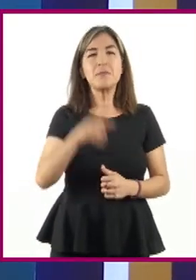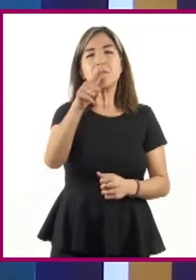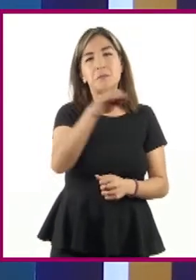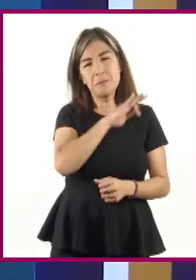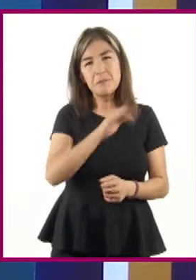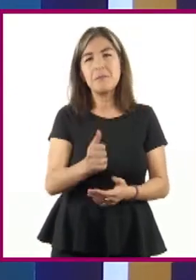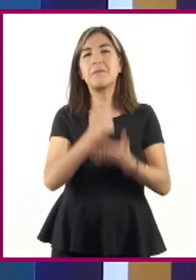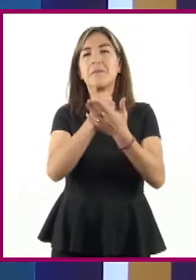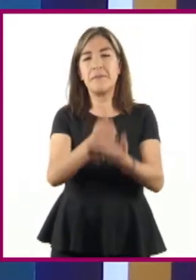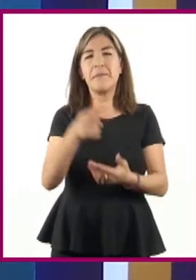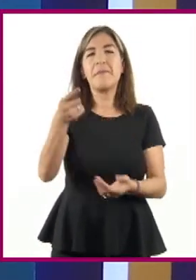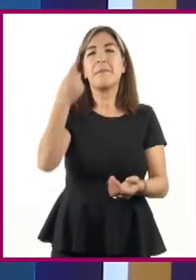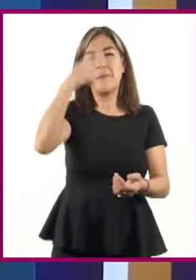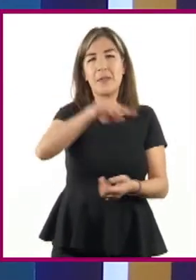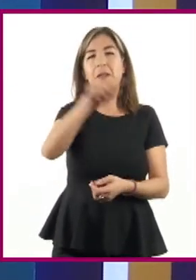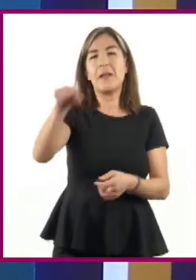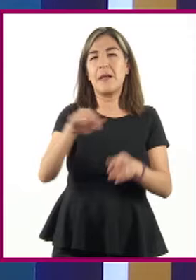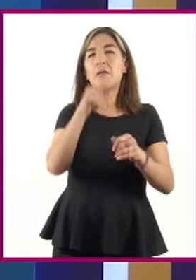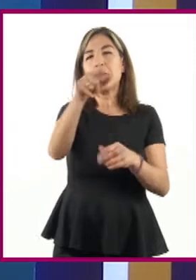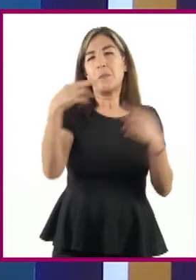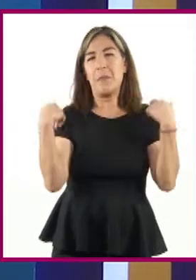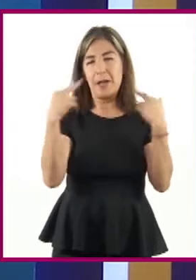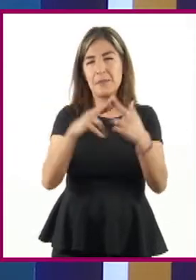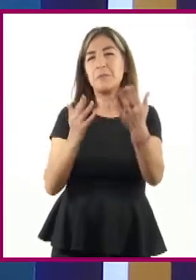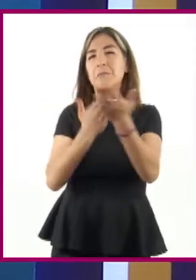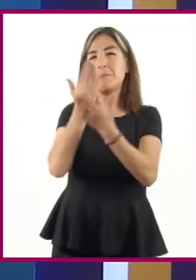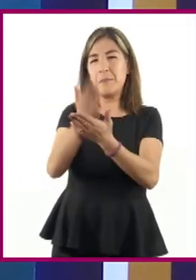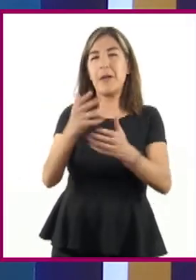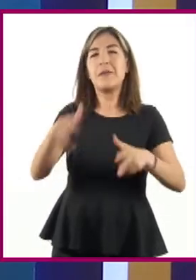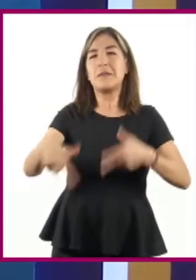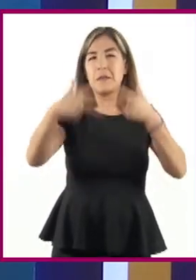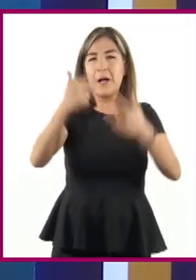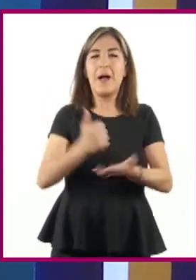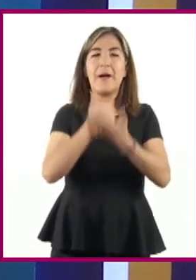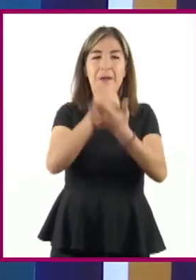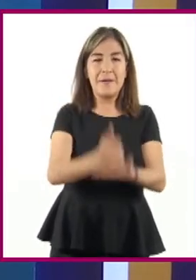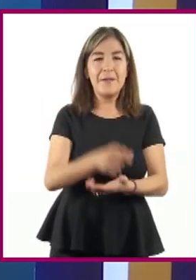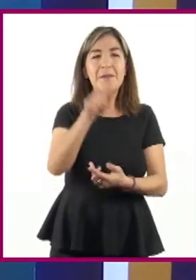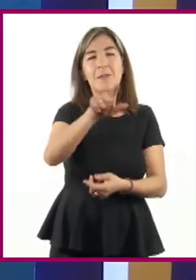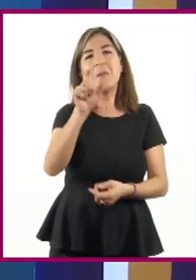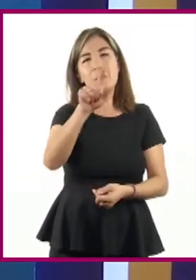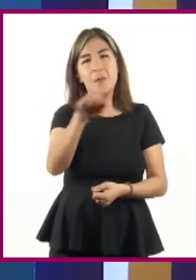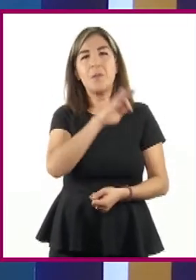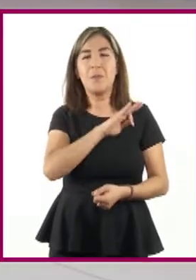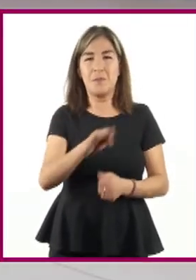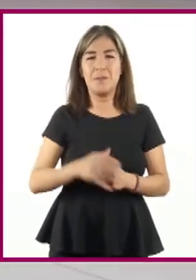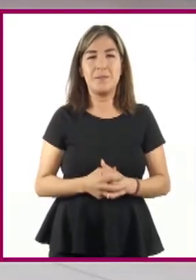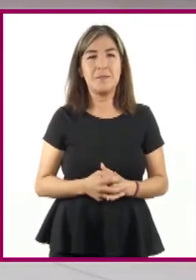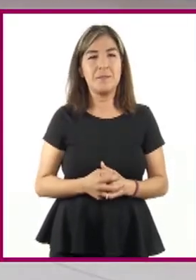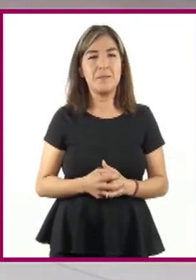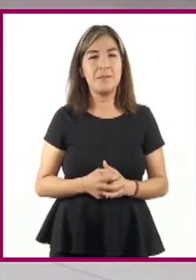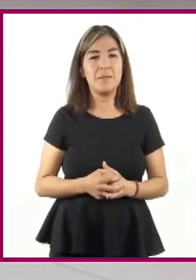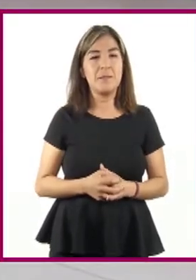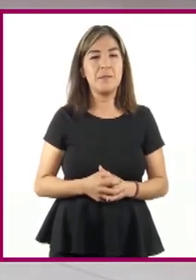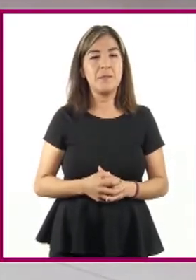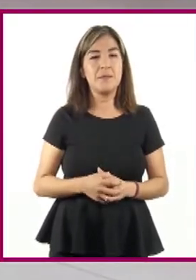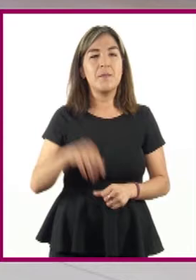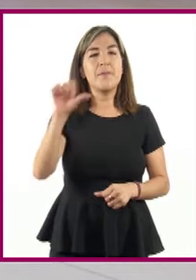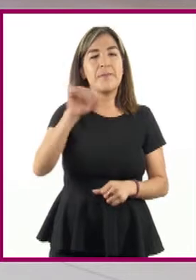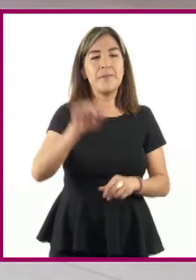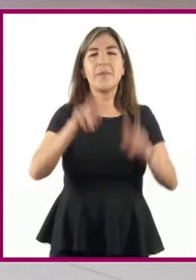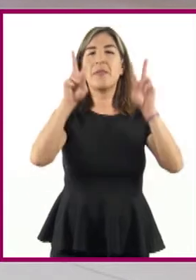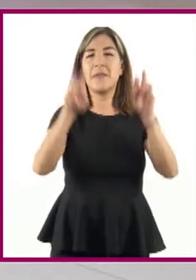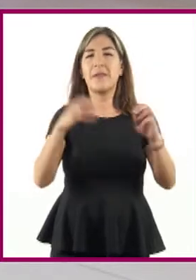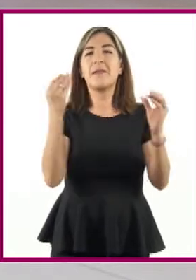pedir ayuda y retroalimentación a distancia de sus maestras o maestros cuando sea posible. A propósito del tema de